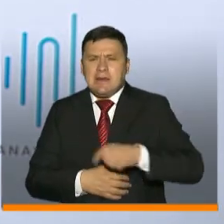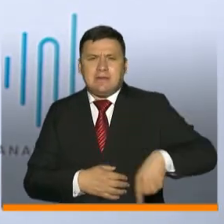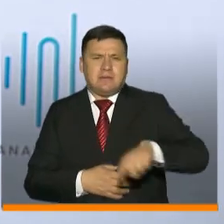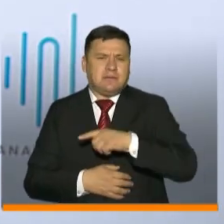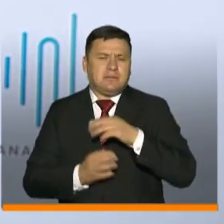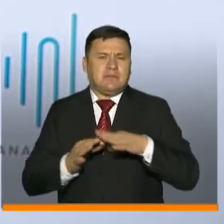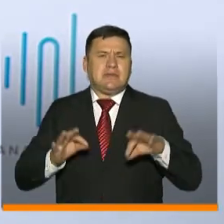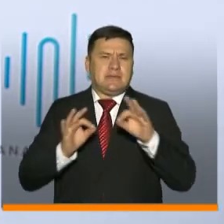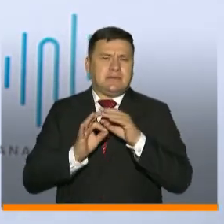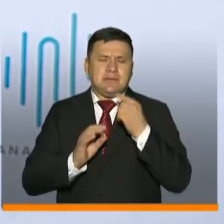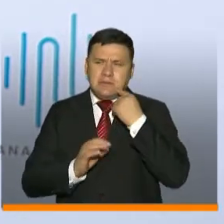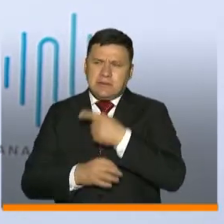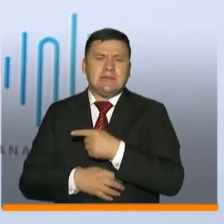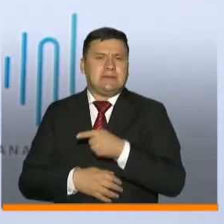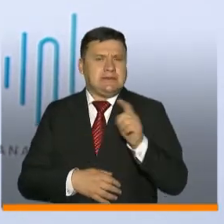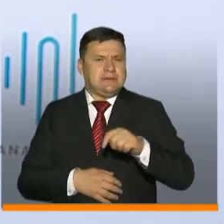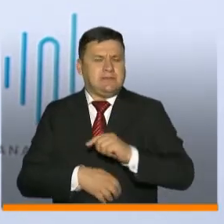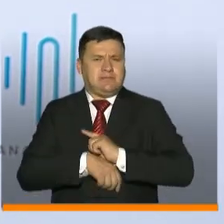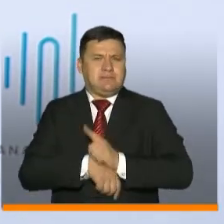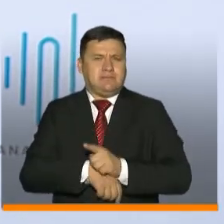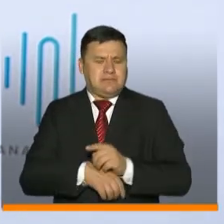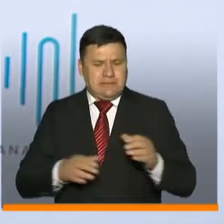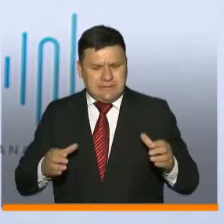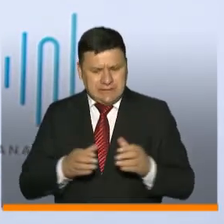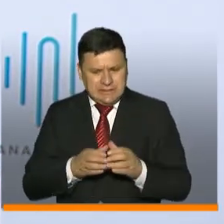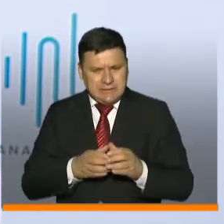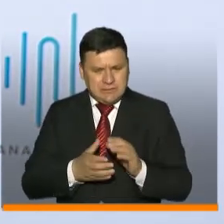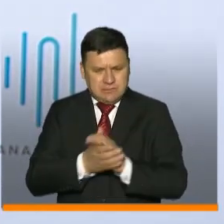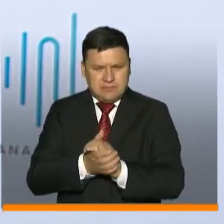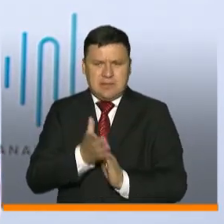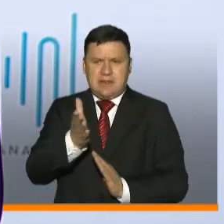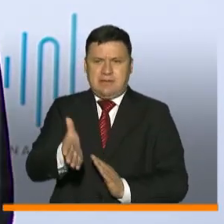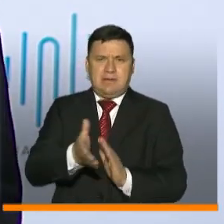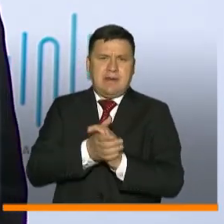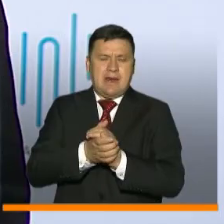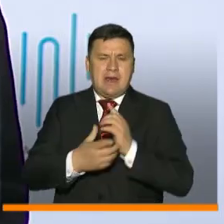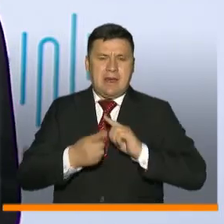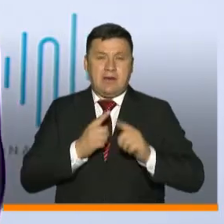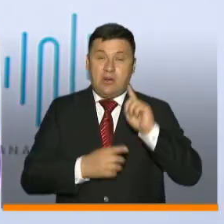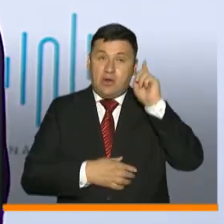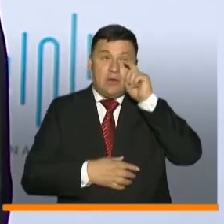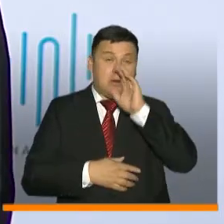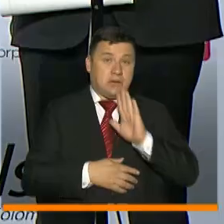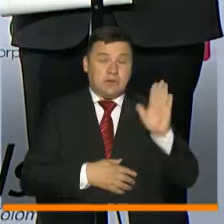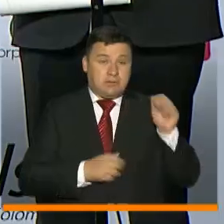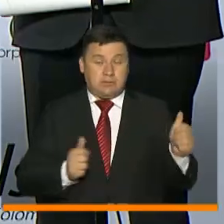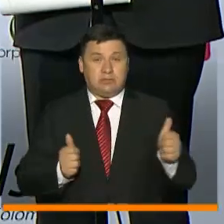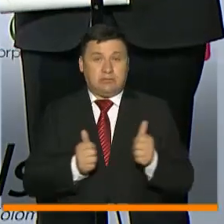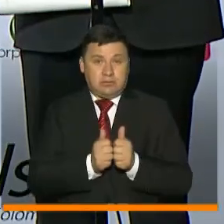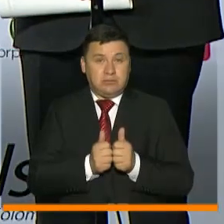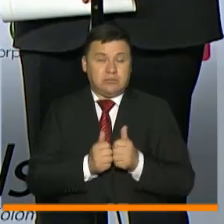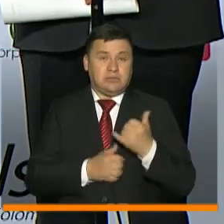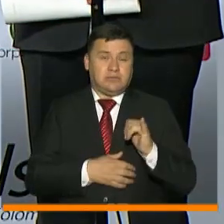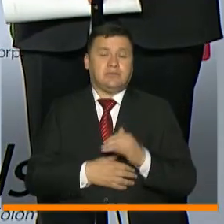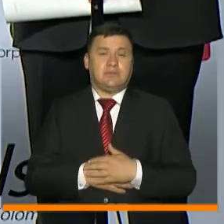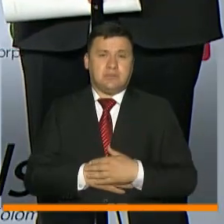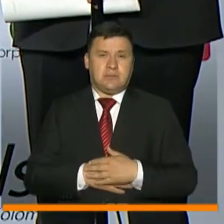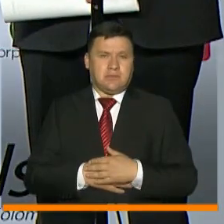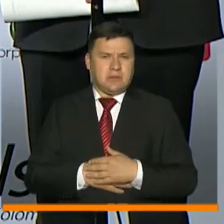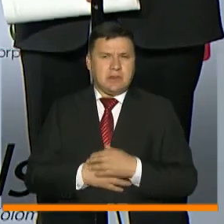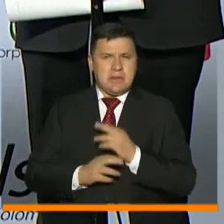decirle a los más vulnerables de que efectivamente aquí está la mano amiga. Con el gobierno nacional hemos tenido